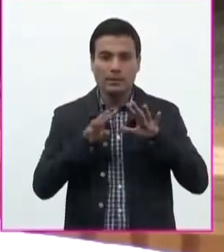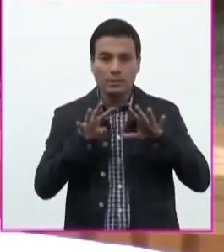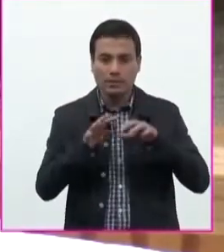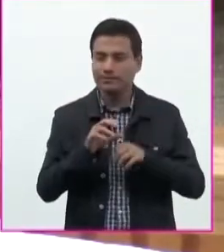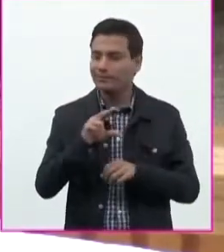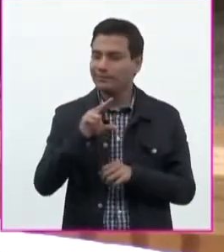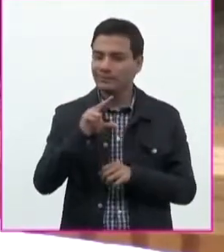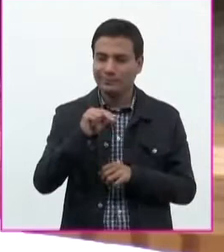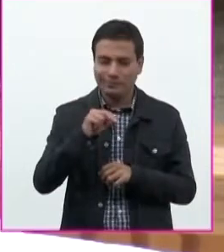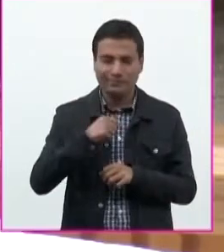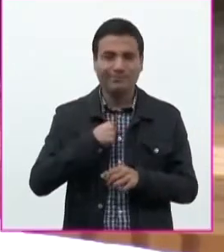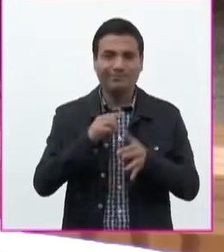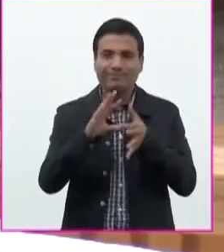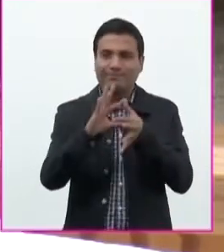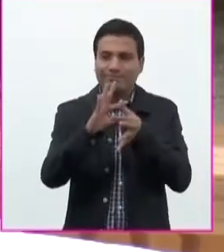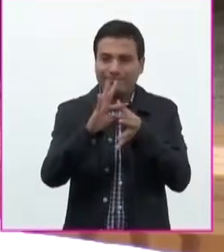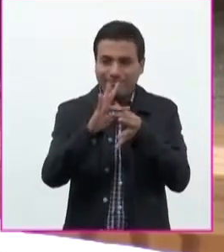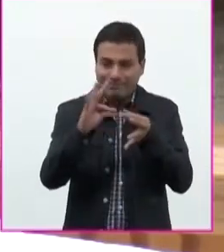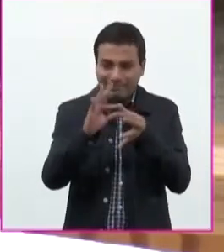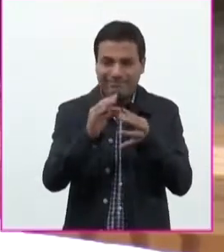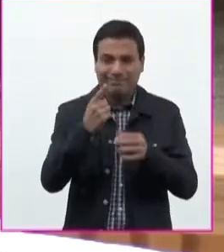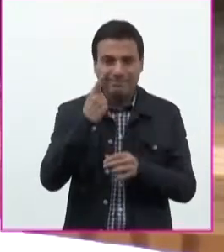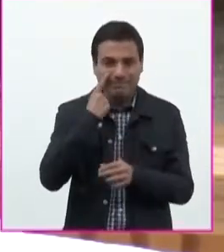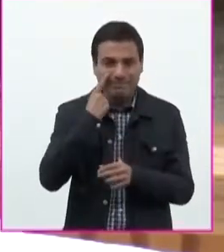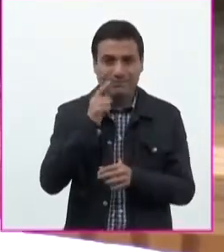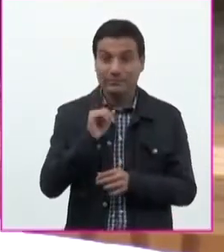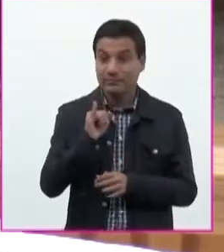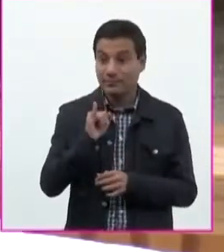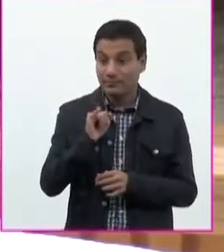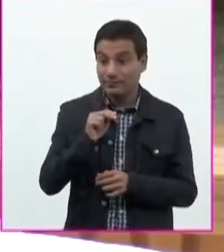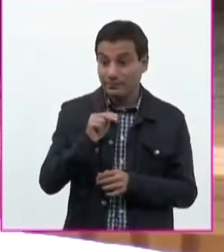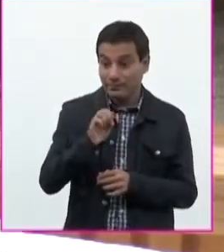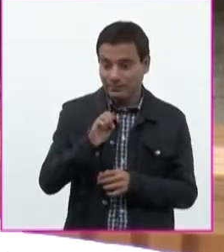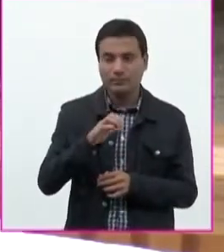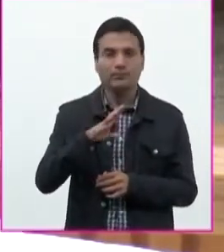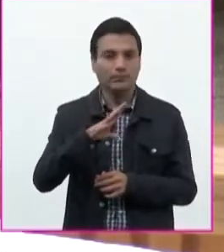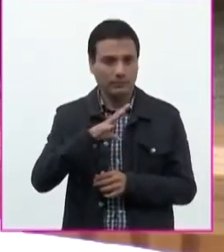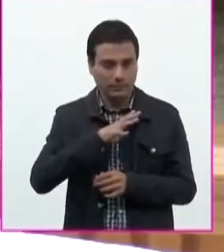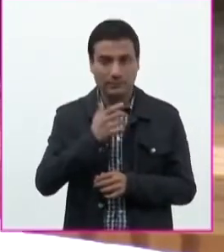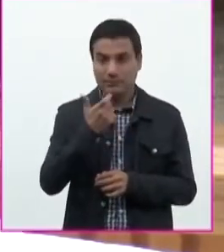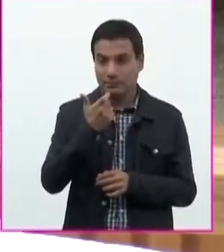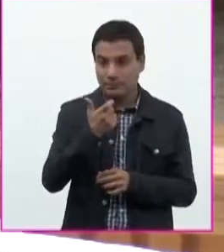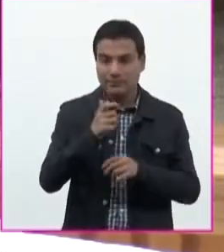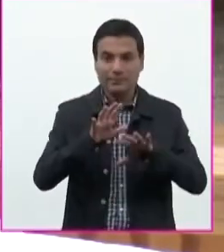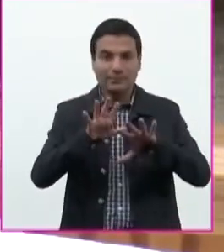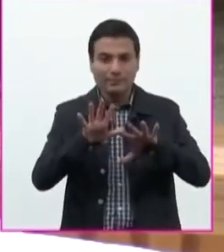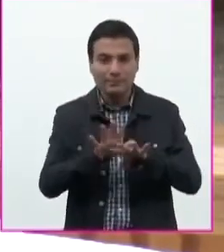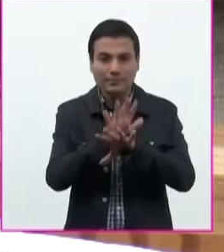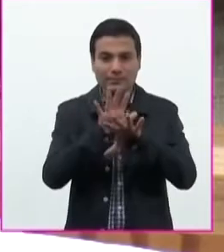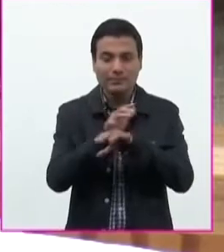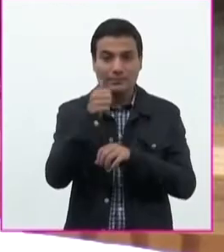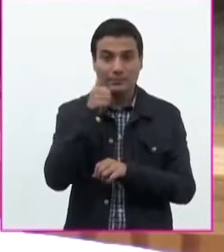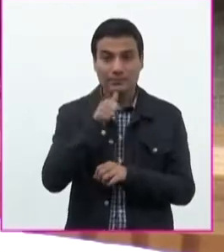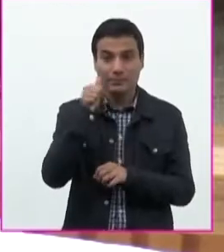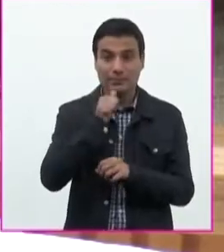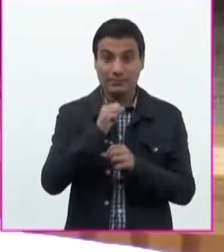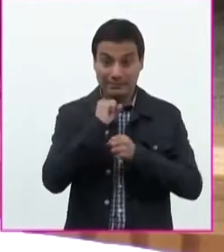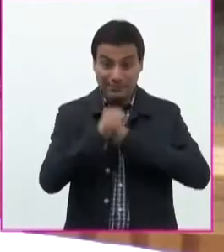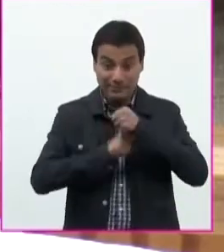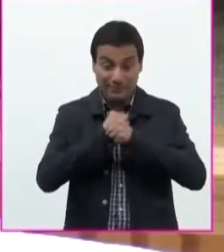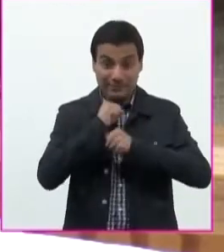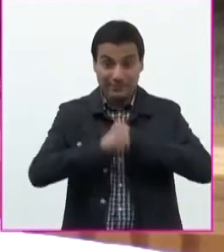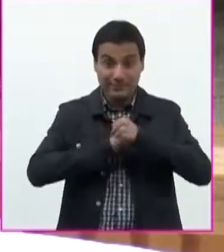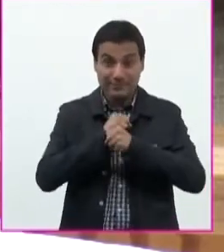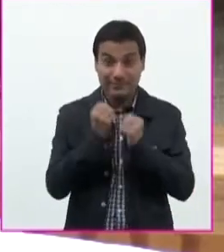explicar que el ine tiene un presupuesto especial cíclico así que no necesariamente se compara con el año anterior